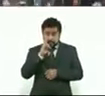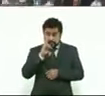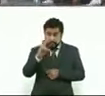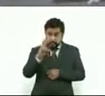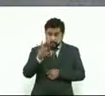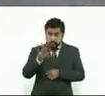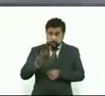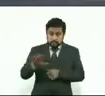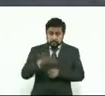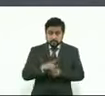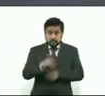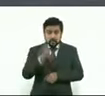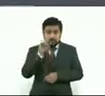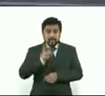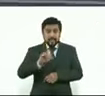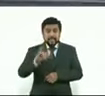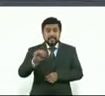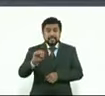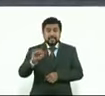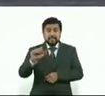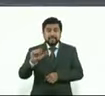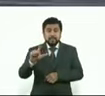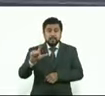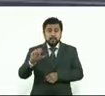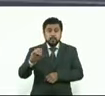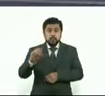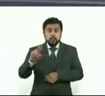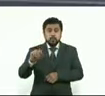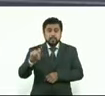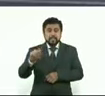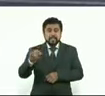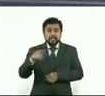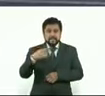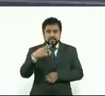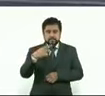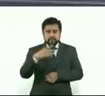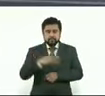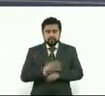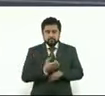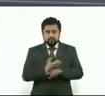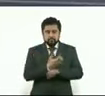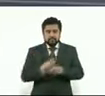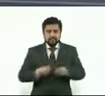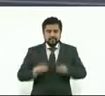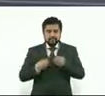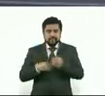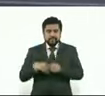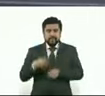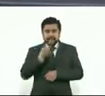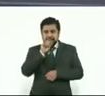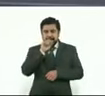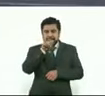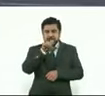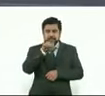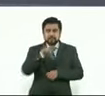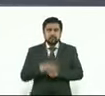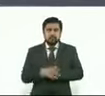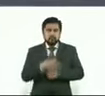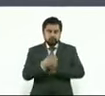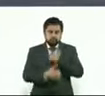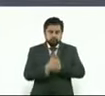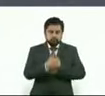izquierdo Isabel Oropesa, la representante de Jalisco, que estaba en un duelo con Amare